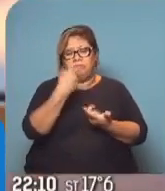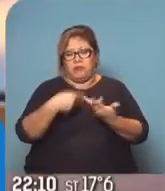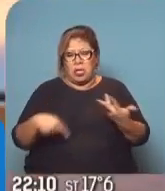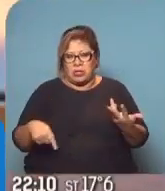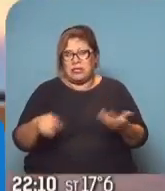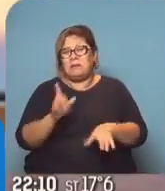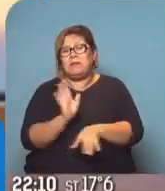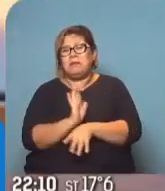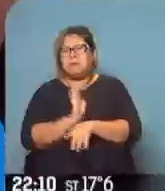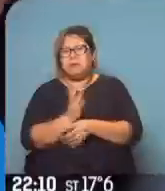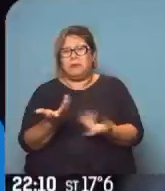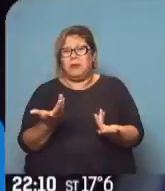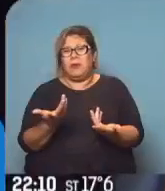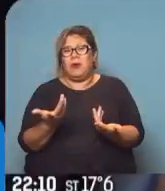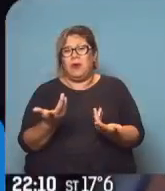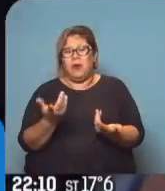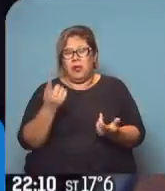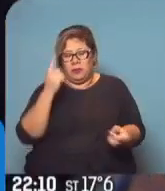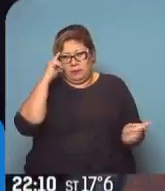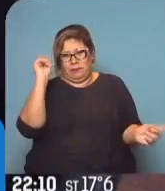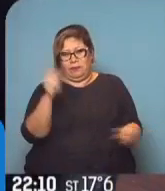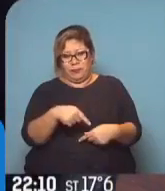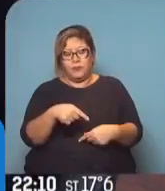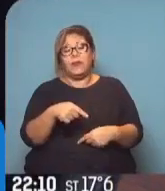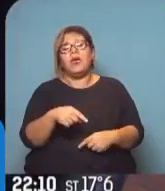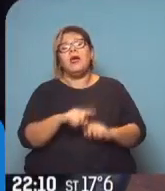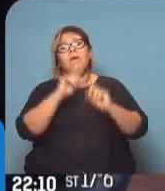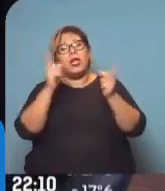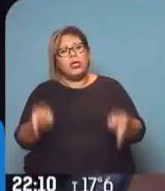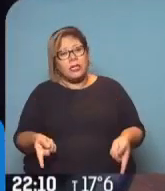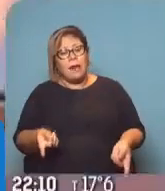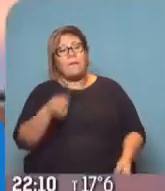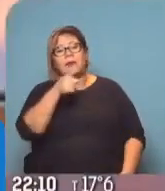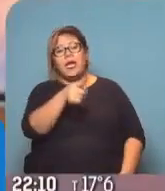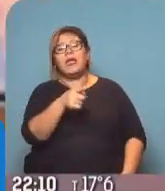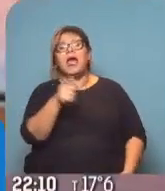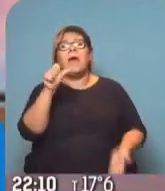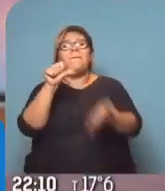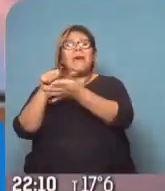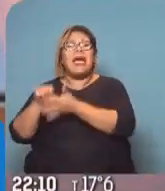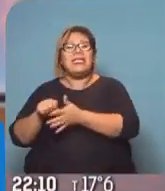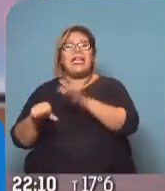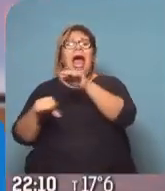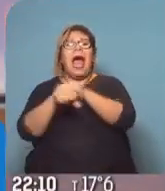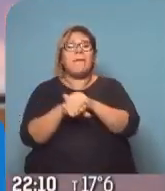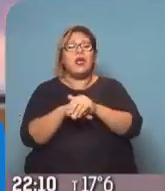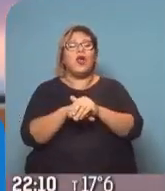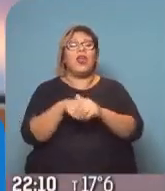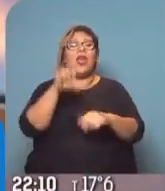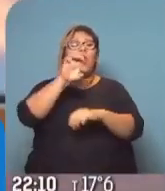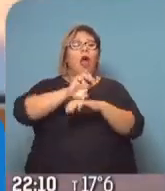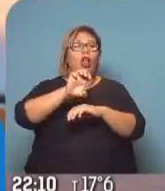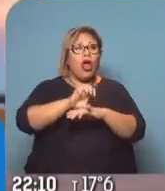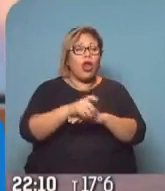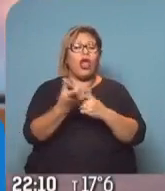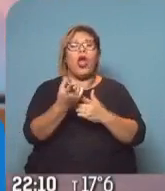podía opinar sobre ningún, y esto es una cita textual, país amigo. Imagínate que Ecuador es amigo de todo el